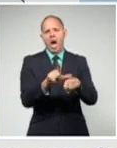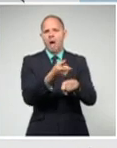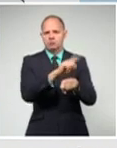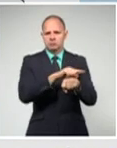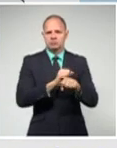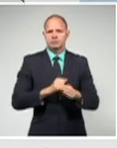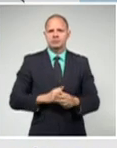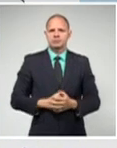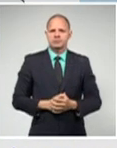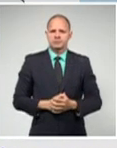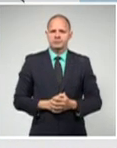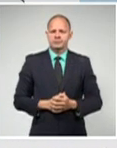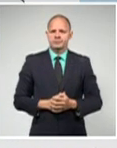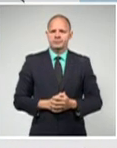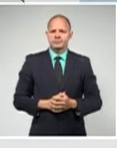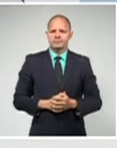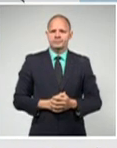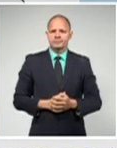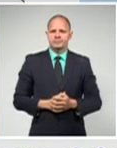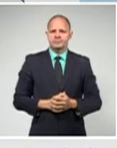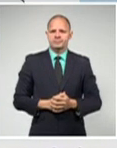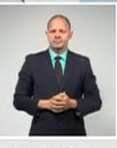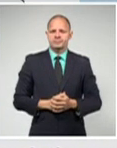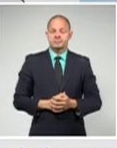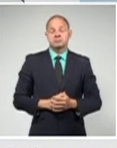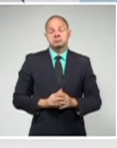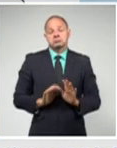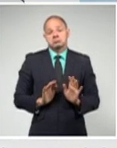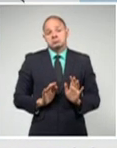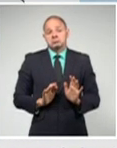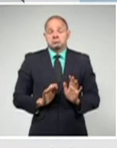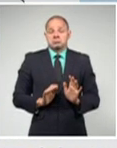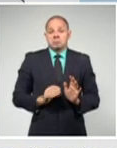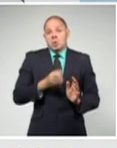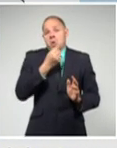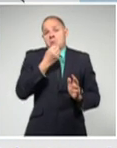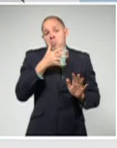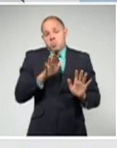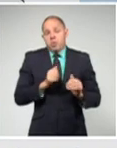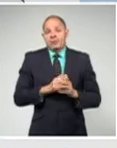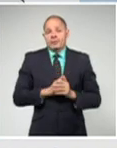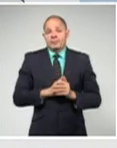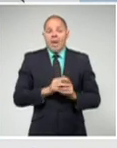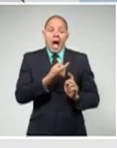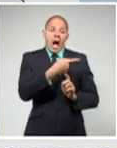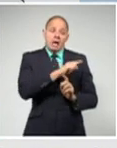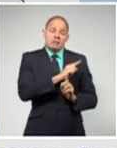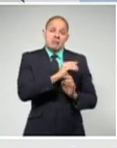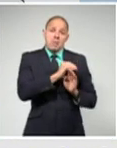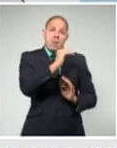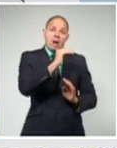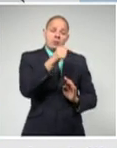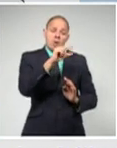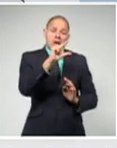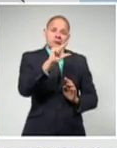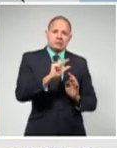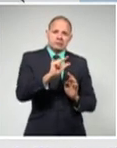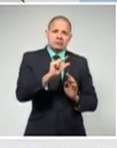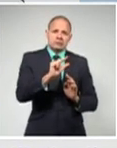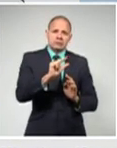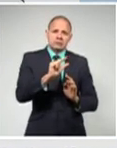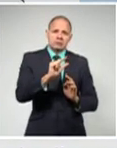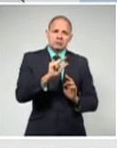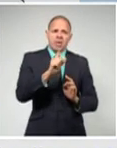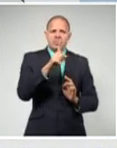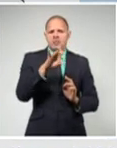COVID-19. Pudiéramos también decir que son 17 menos que el día anterior, pero de verdad es